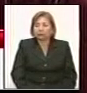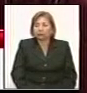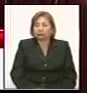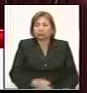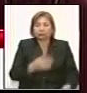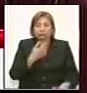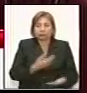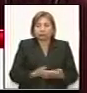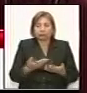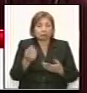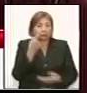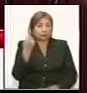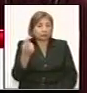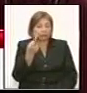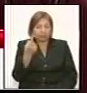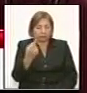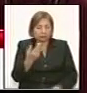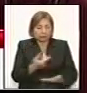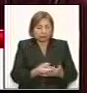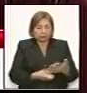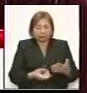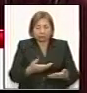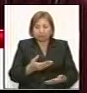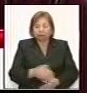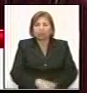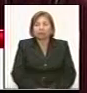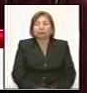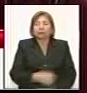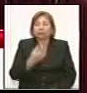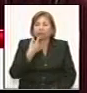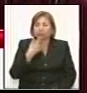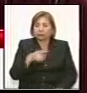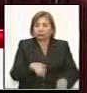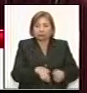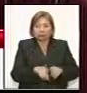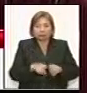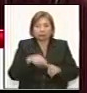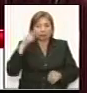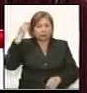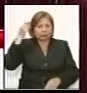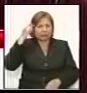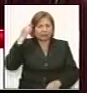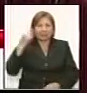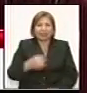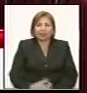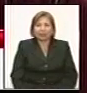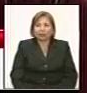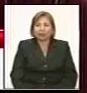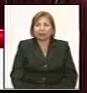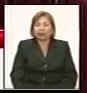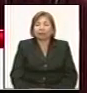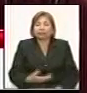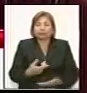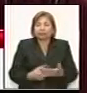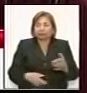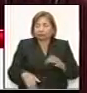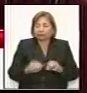Parlamento Europeo. No solo es un problema de recursos y de medios, sino que también la expresión política tiene un enorme calado,